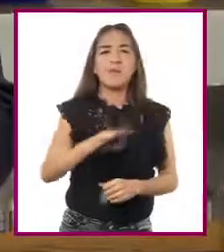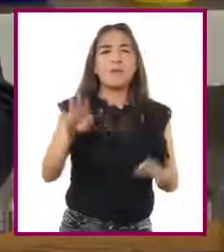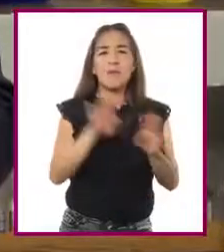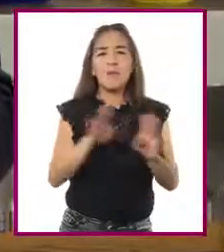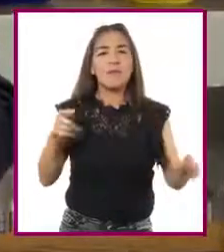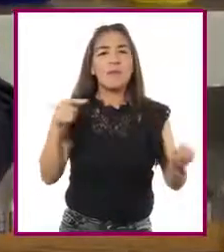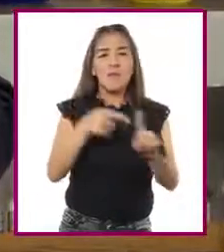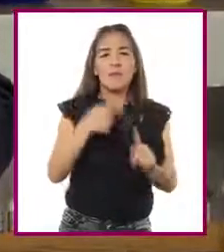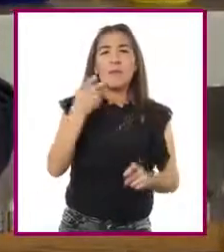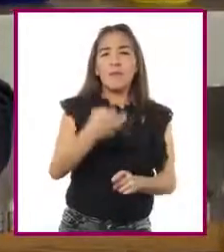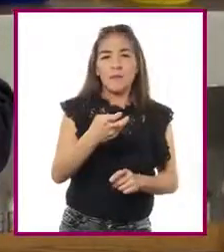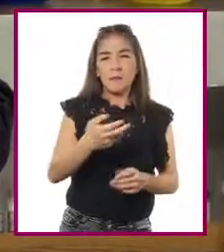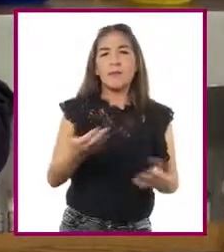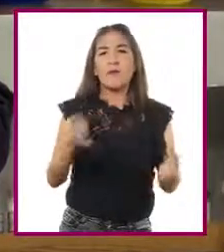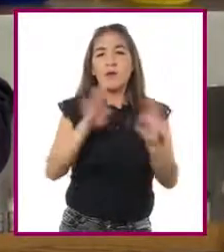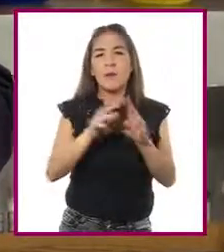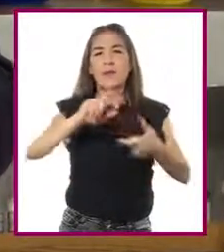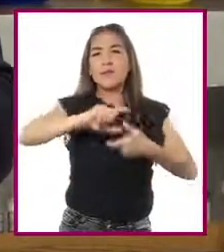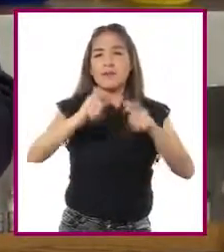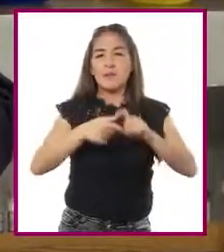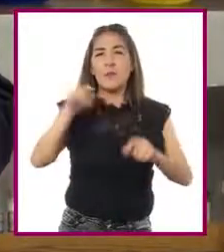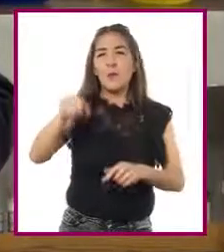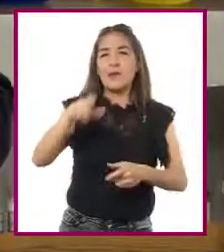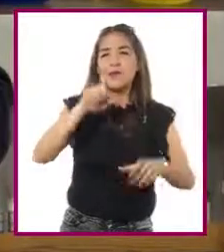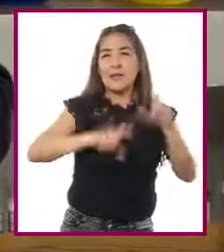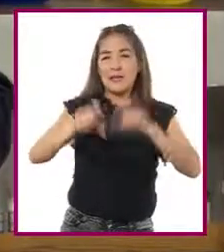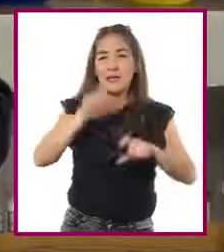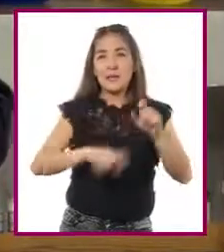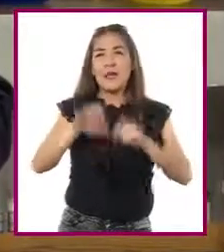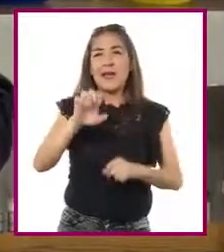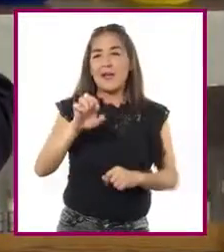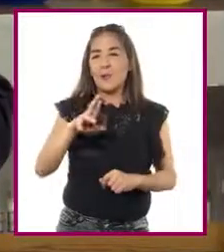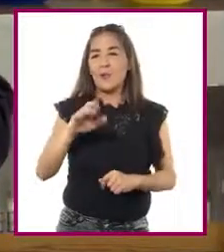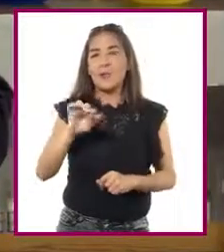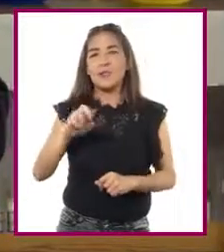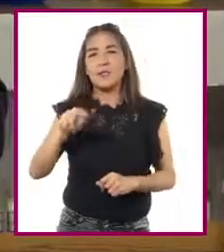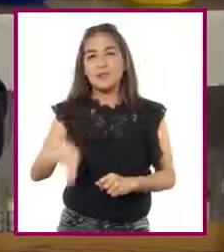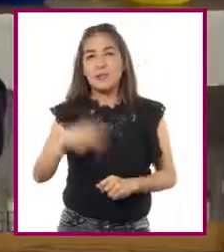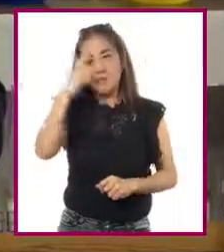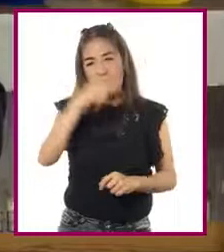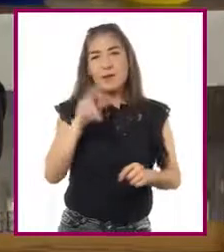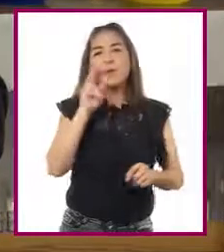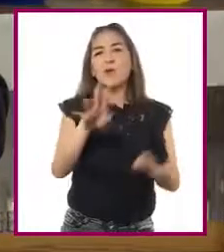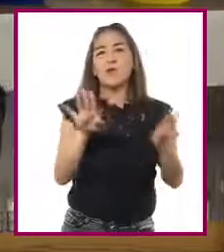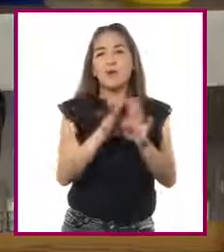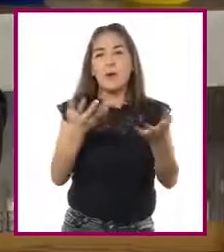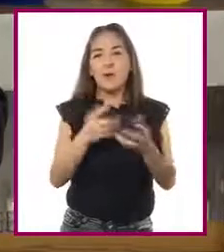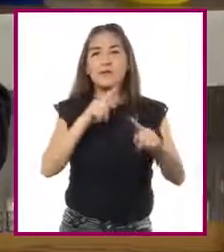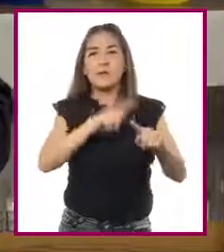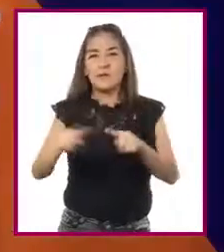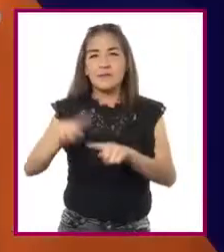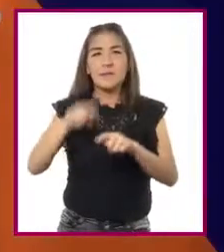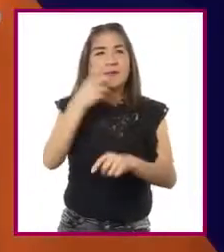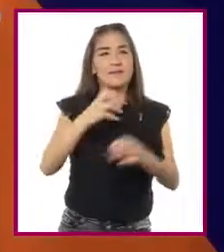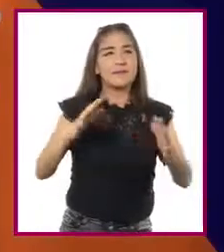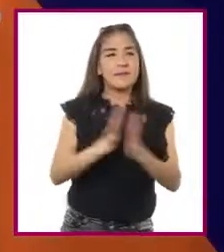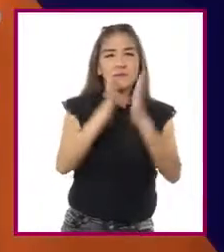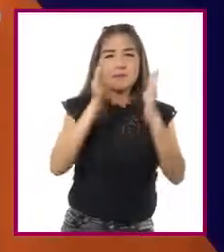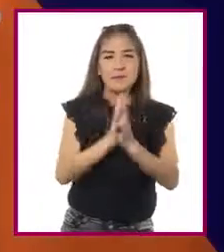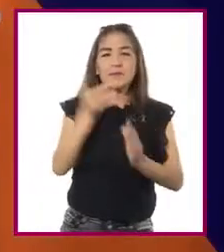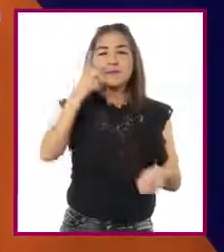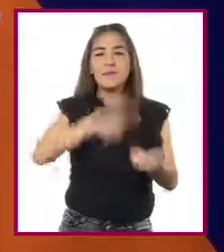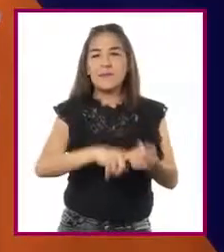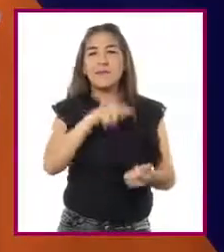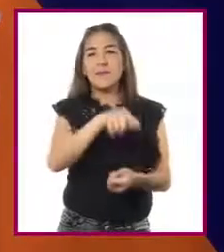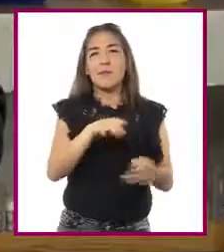estos procesos mediante los símbolos químicos en ecuaciones que nos permiten visualizar los elementos químicos que participan, el estado de